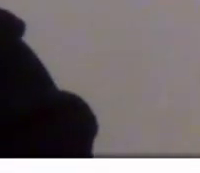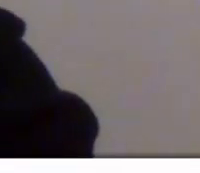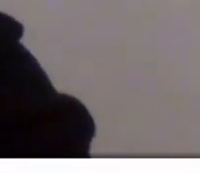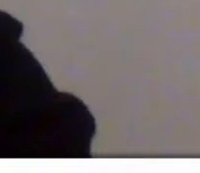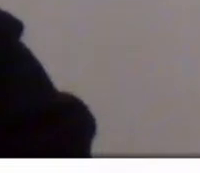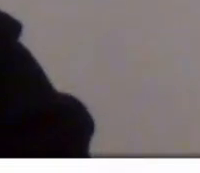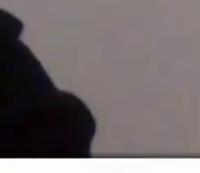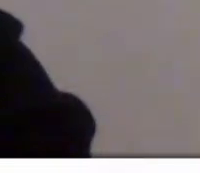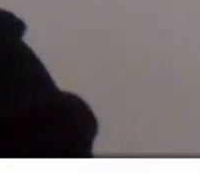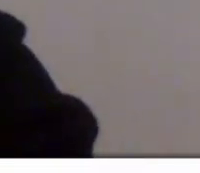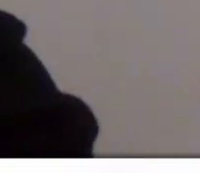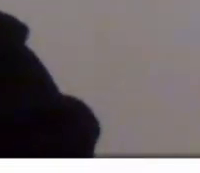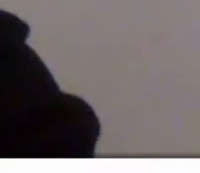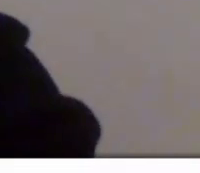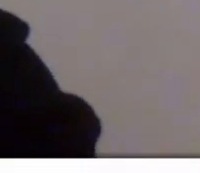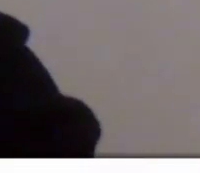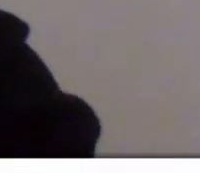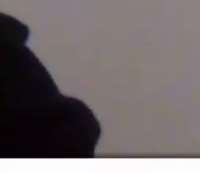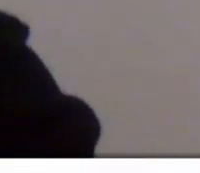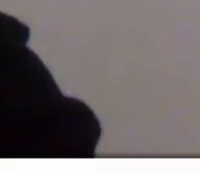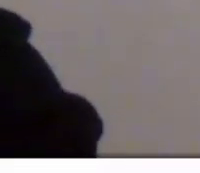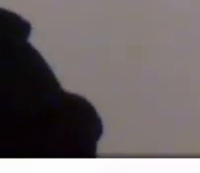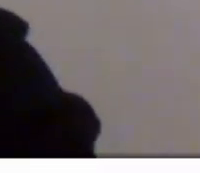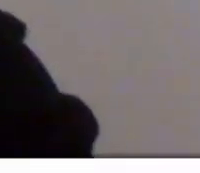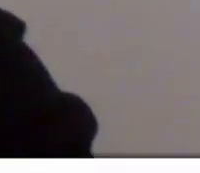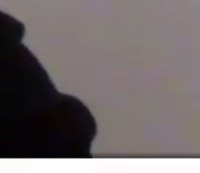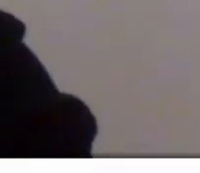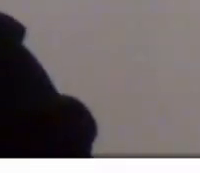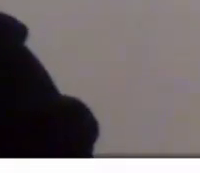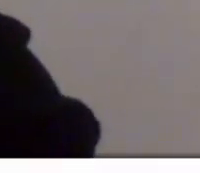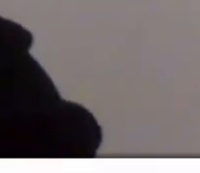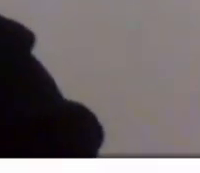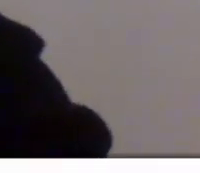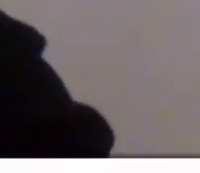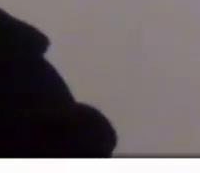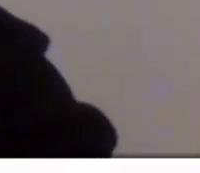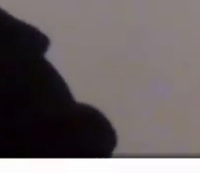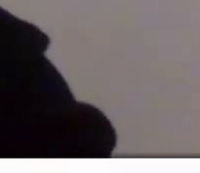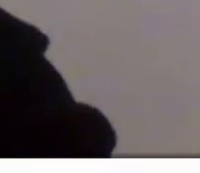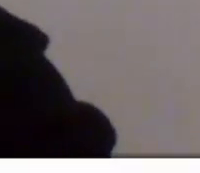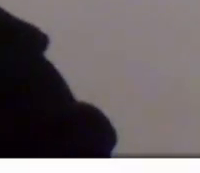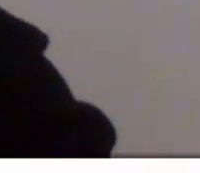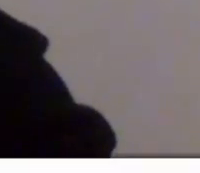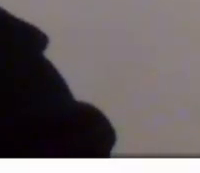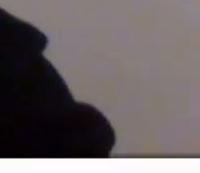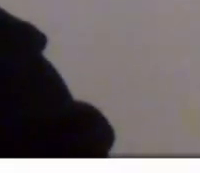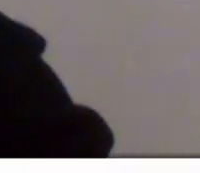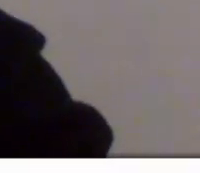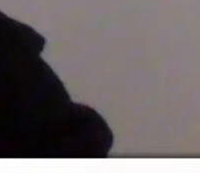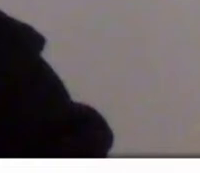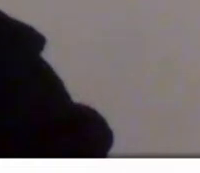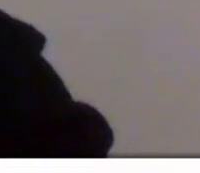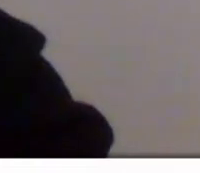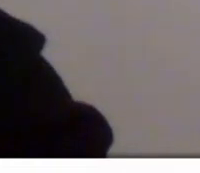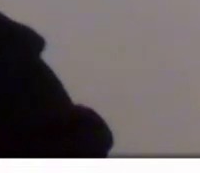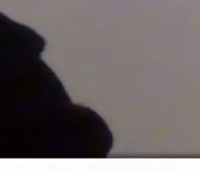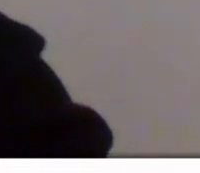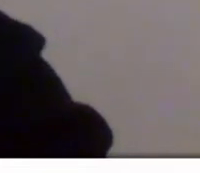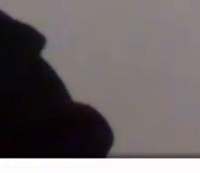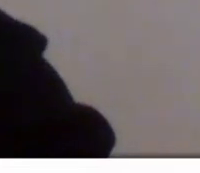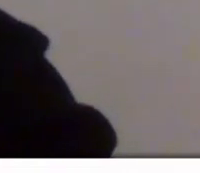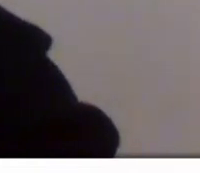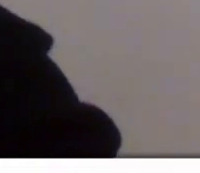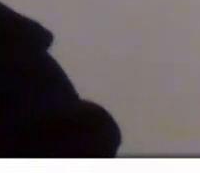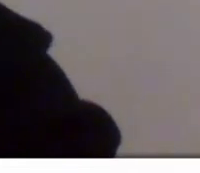¿qué hace cada una de nosotras, cada uno de nosotros, en pos de realizar este sueño colectivo